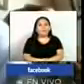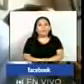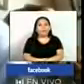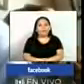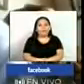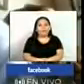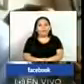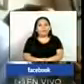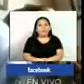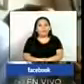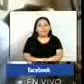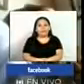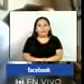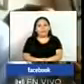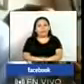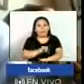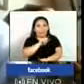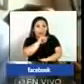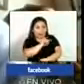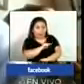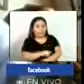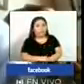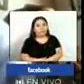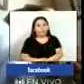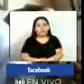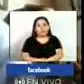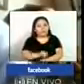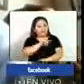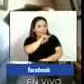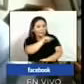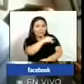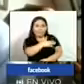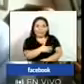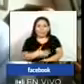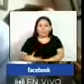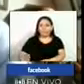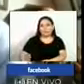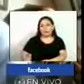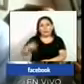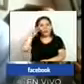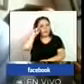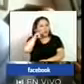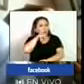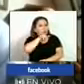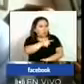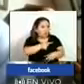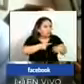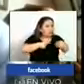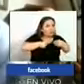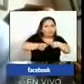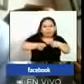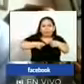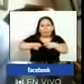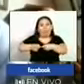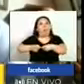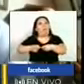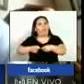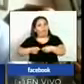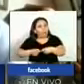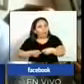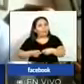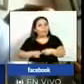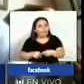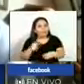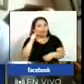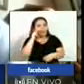El manejo que ha hecho el presidente Bukele creo que rompe la